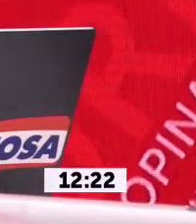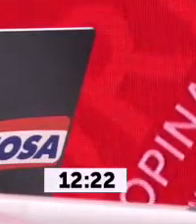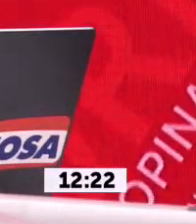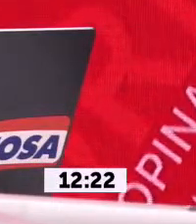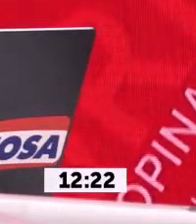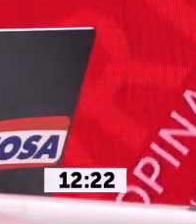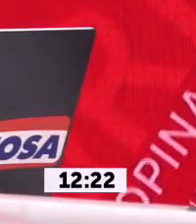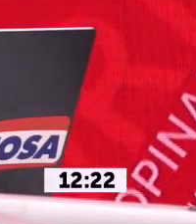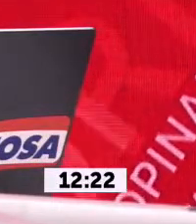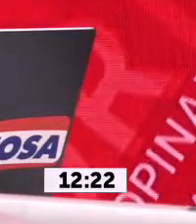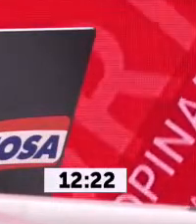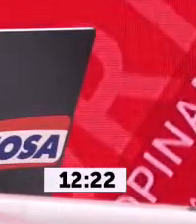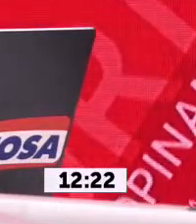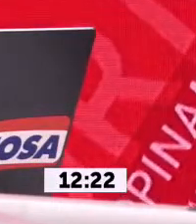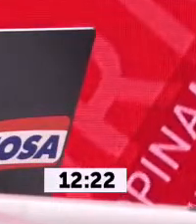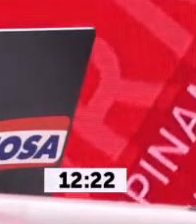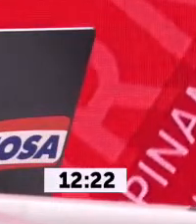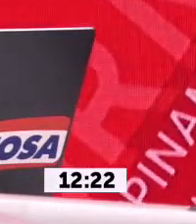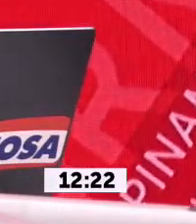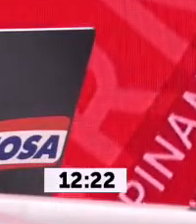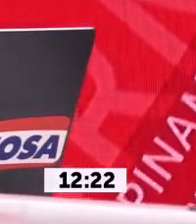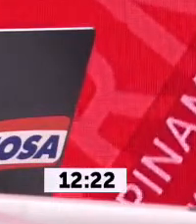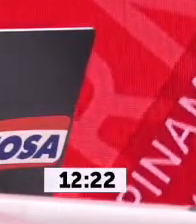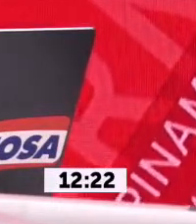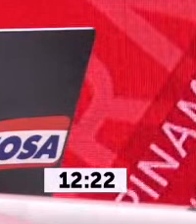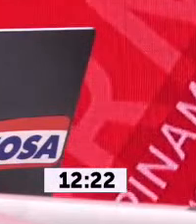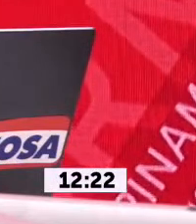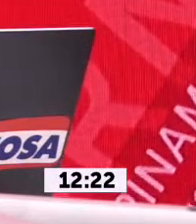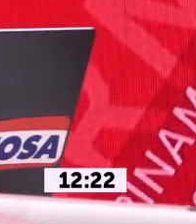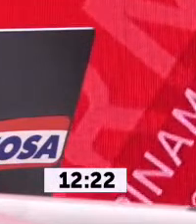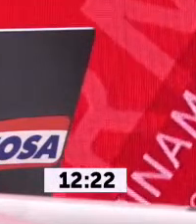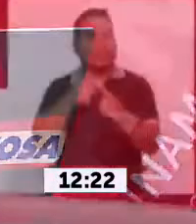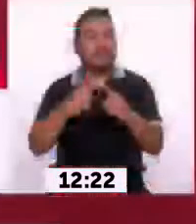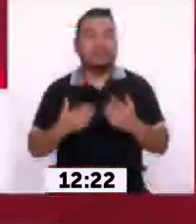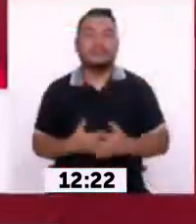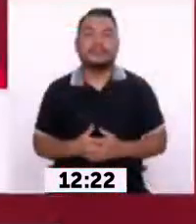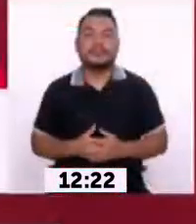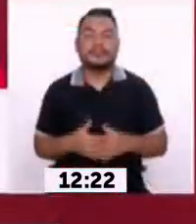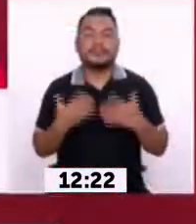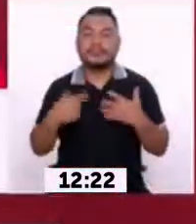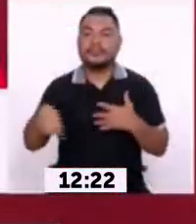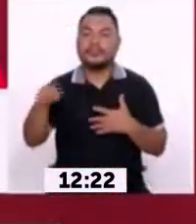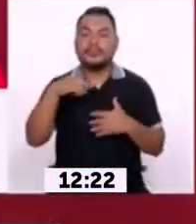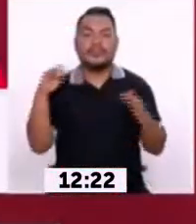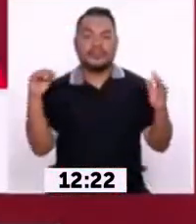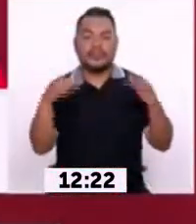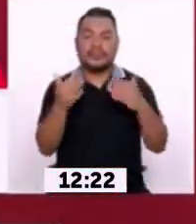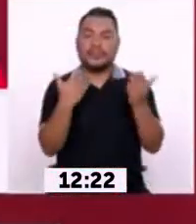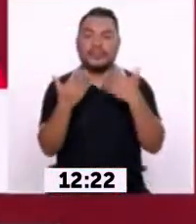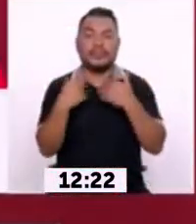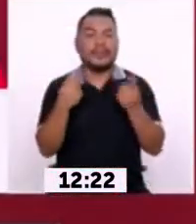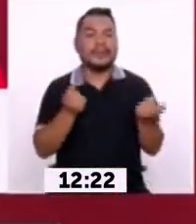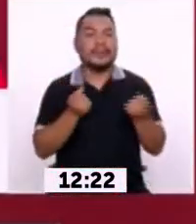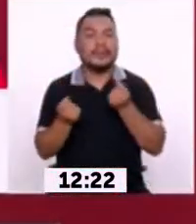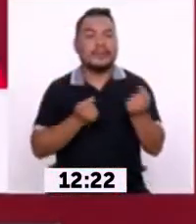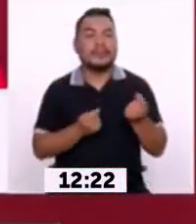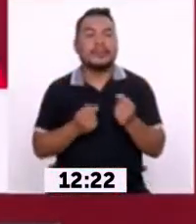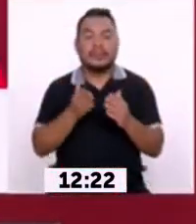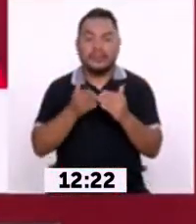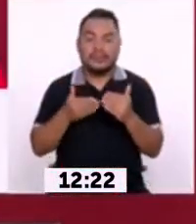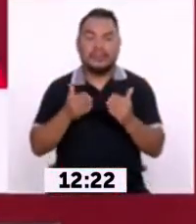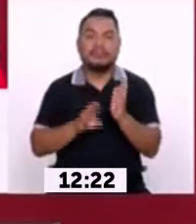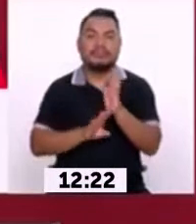Andrés García Belaunde. Lo tenemos que dejar porque nos vamos directamente hasta Palacio de Gobierno. Ha empezado a hablar Dina